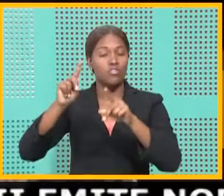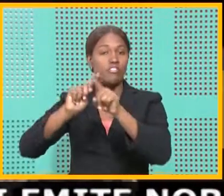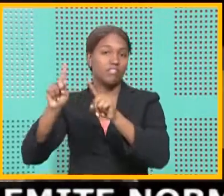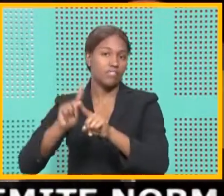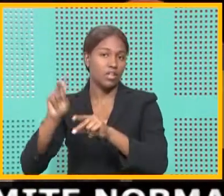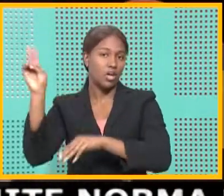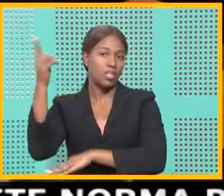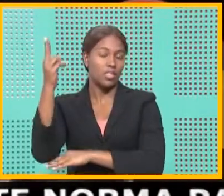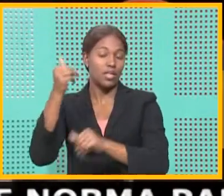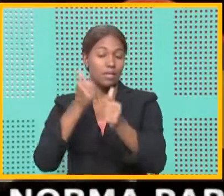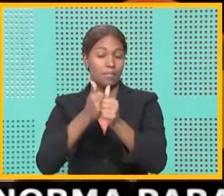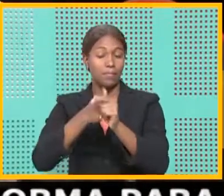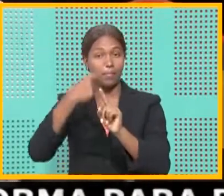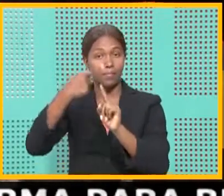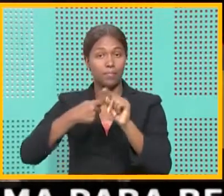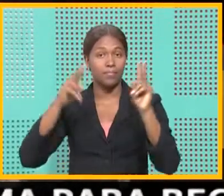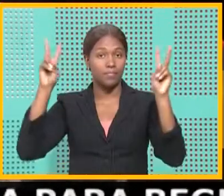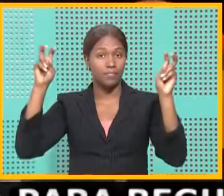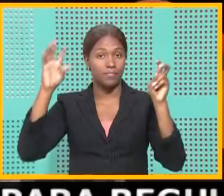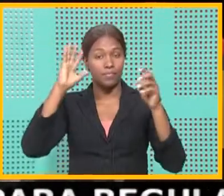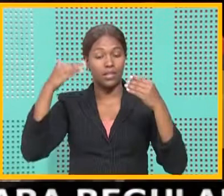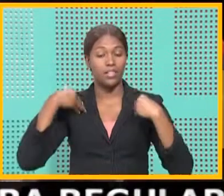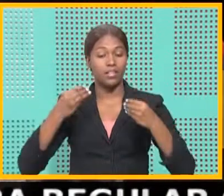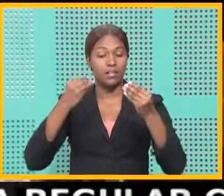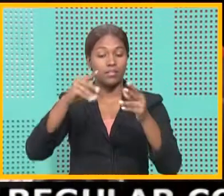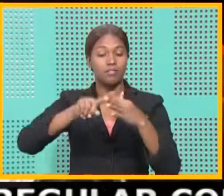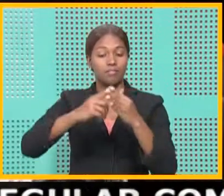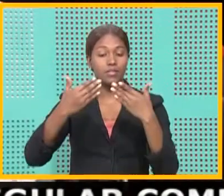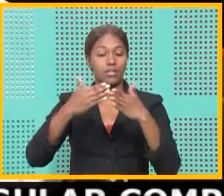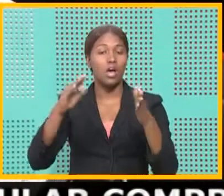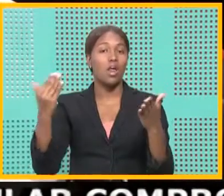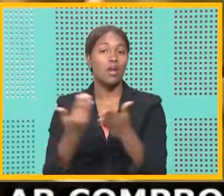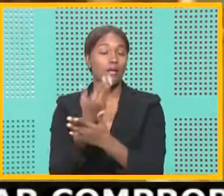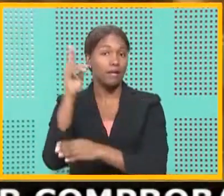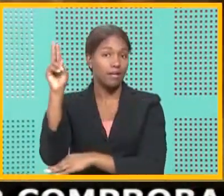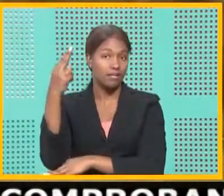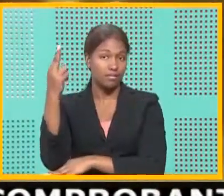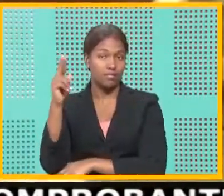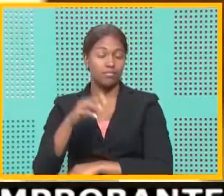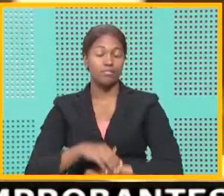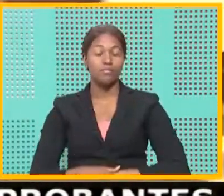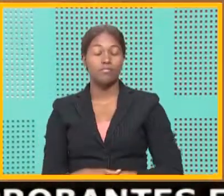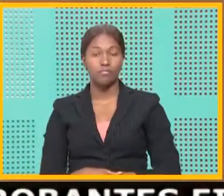En este mismo mes de enero estaremos inaugurando nuevos hoteles.